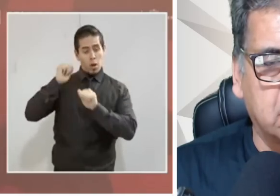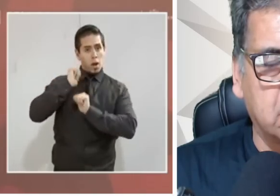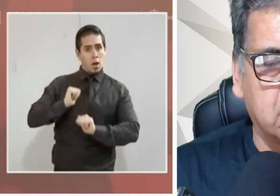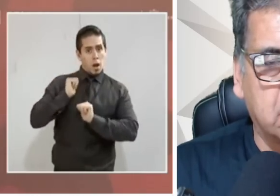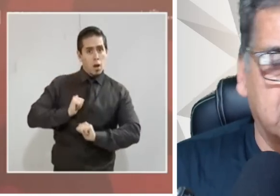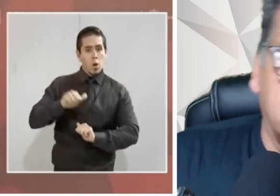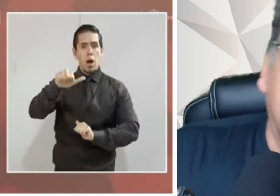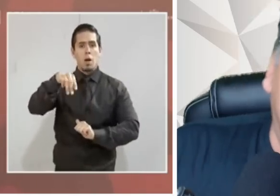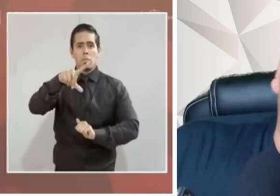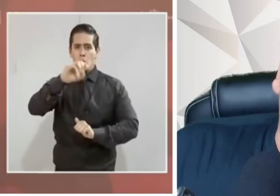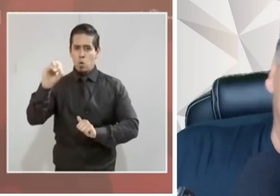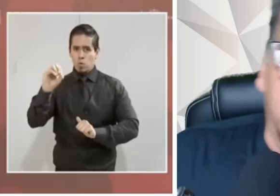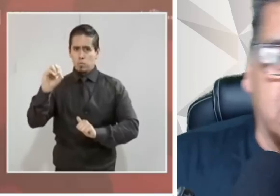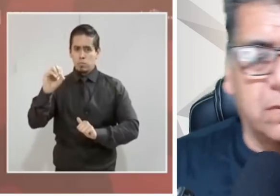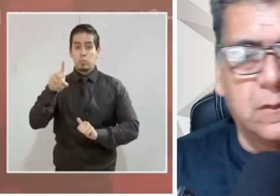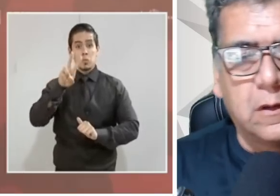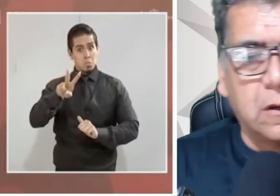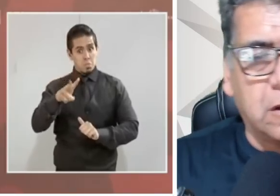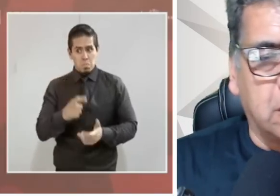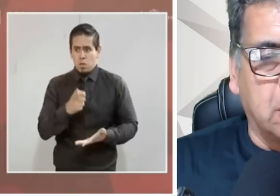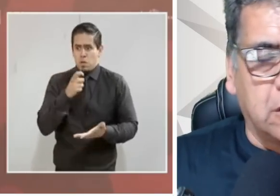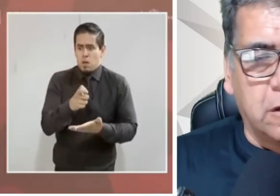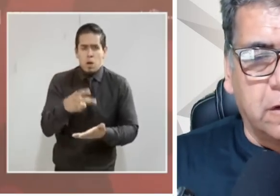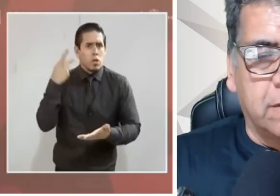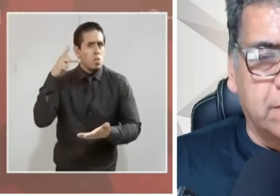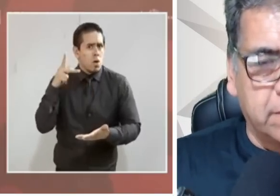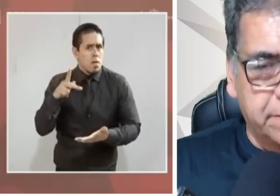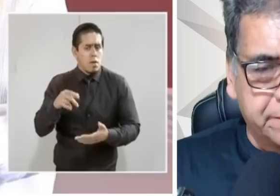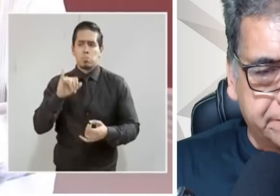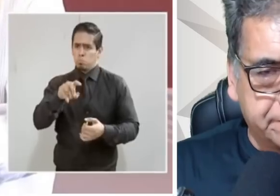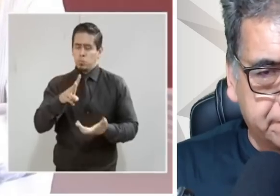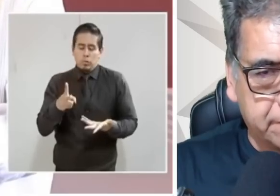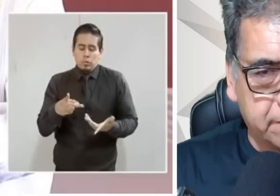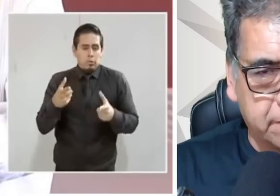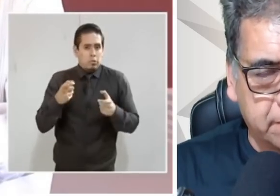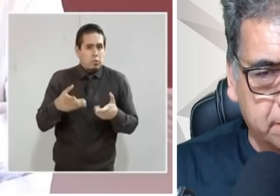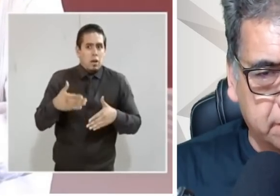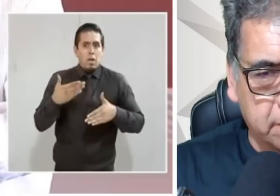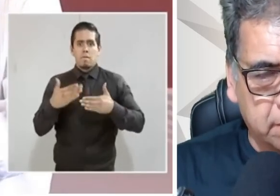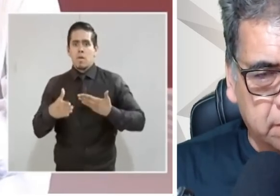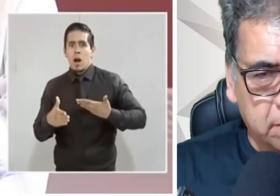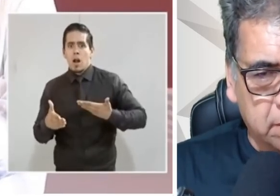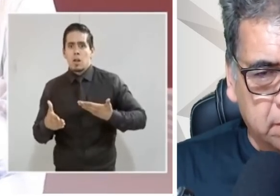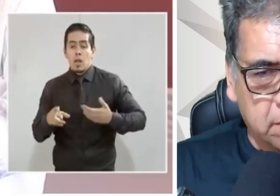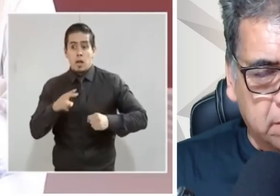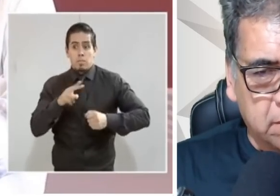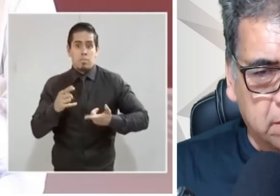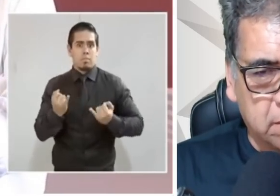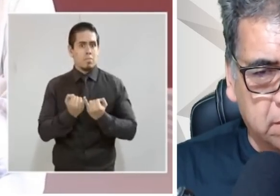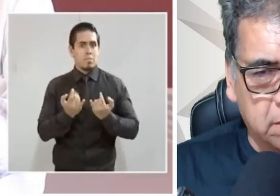Obrador. El dinero en Puebla no se alcanza, presidente. No se alcance porque la manejamos con